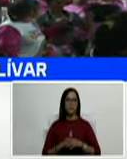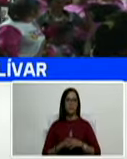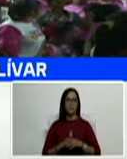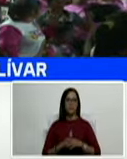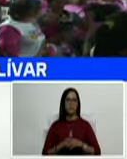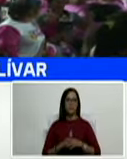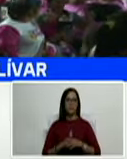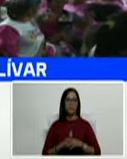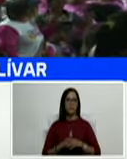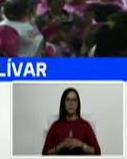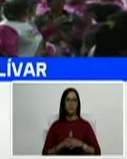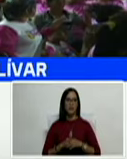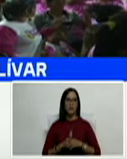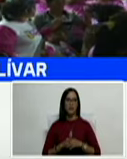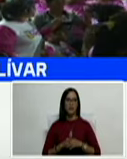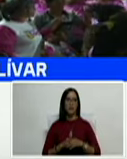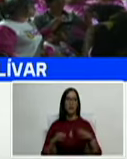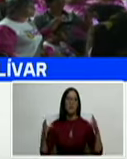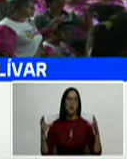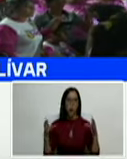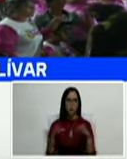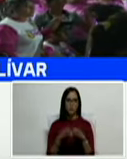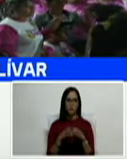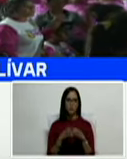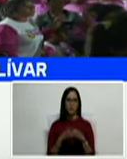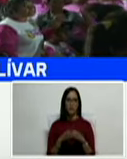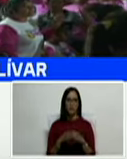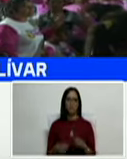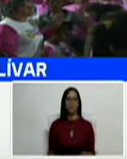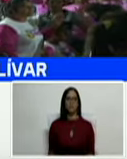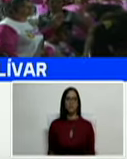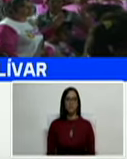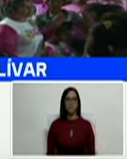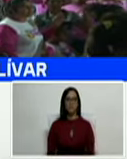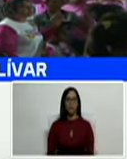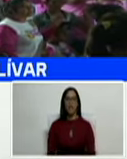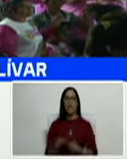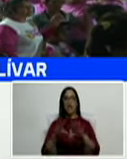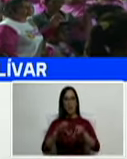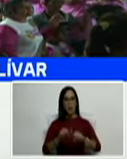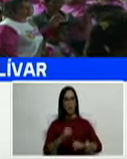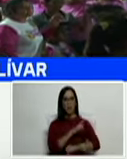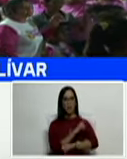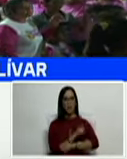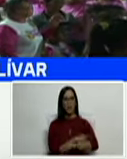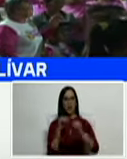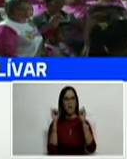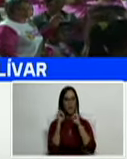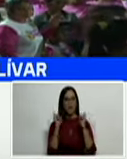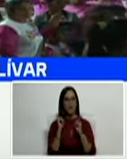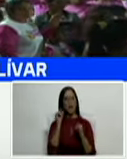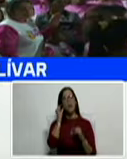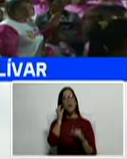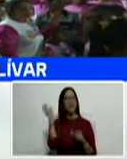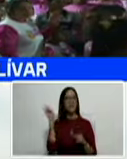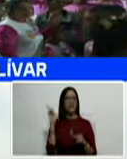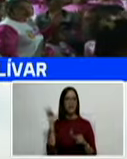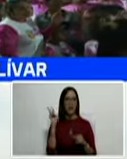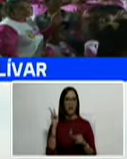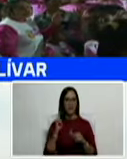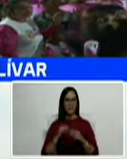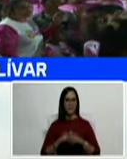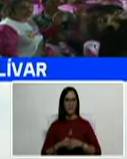y consolidar el empoderamiento y la felicidad de la mujer venezolana.